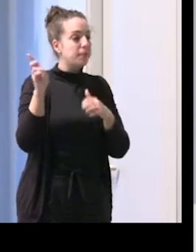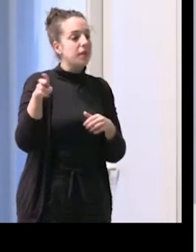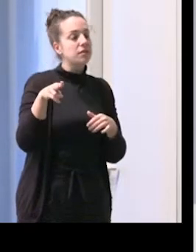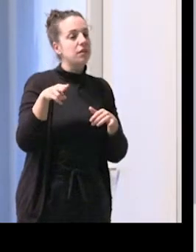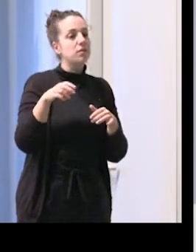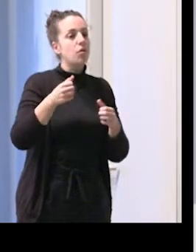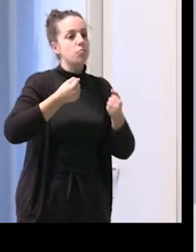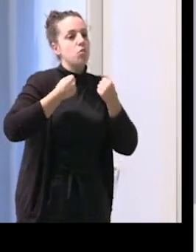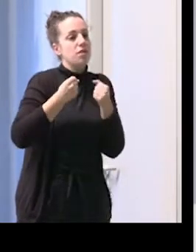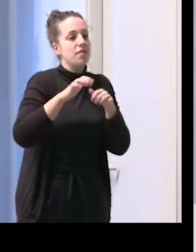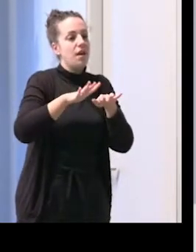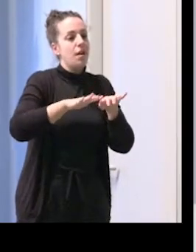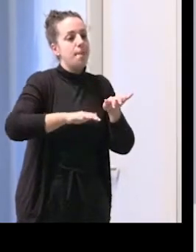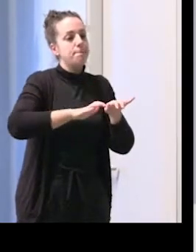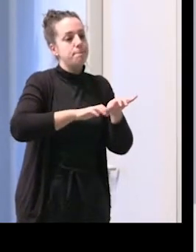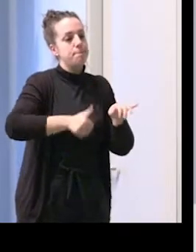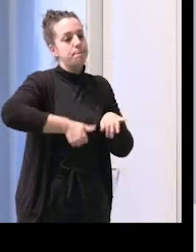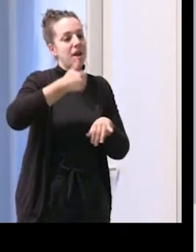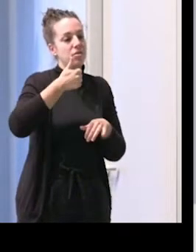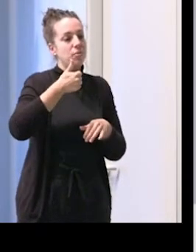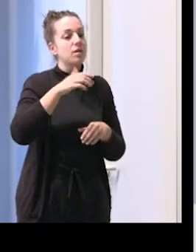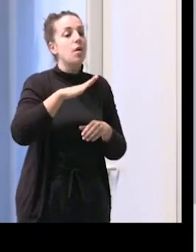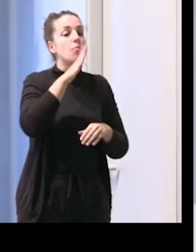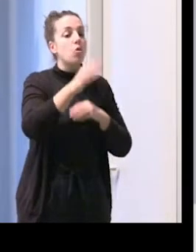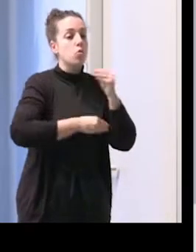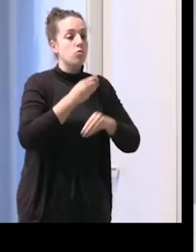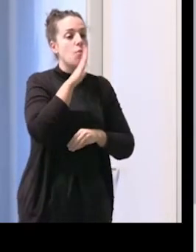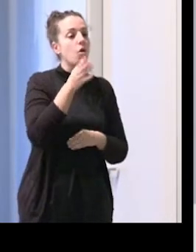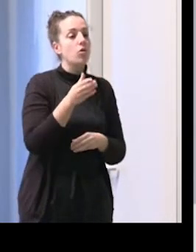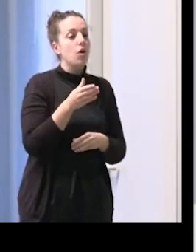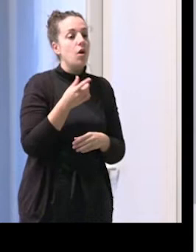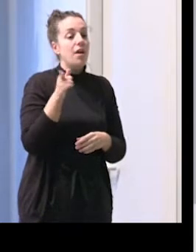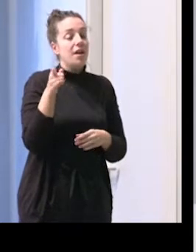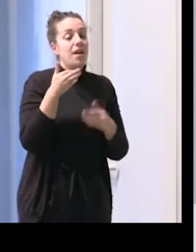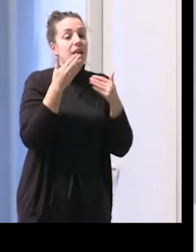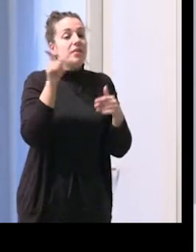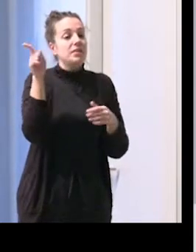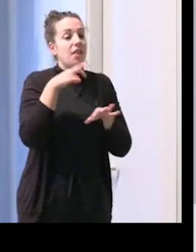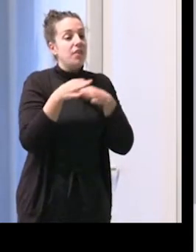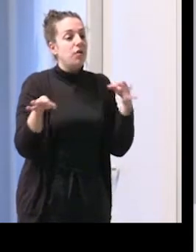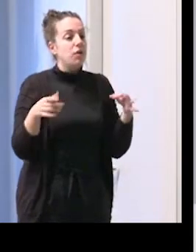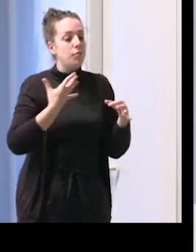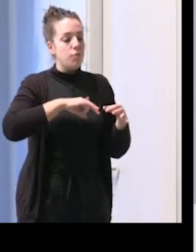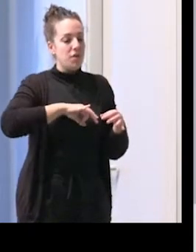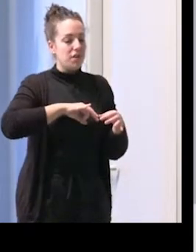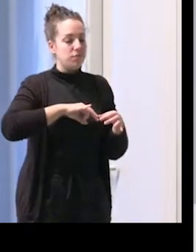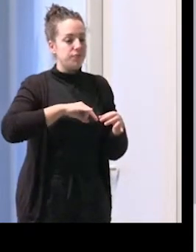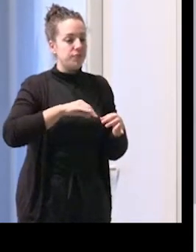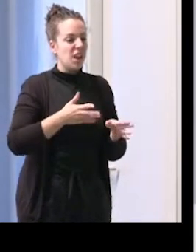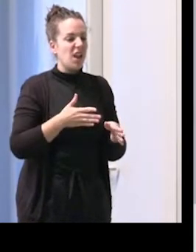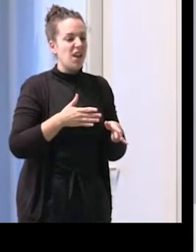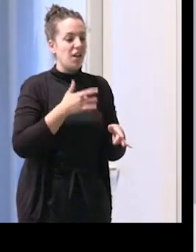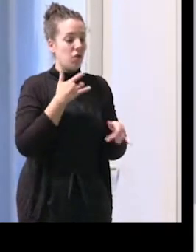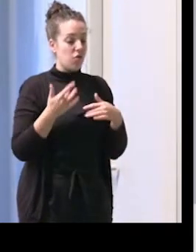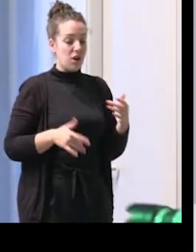mayor potencial de uso, porque básicamente con estas células uno puede hacer cualquier estructura del organismo que desee.